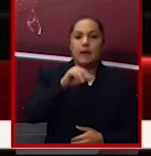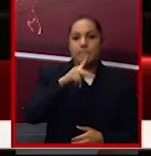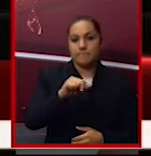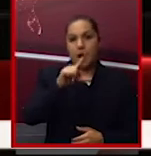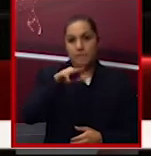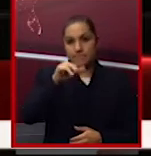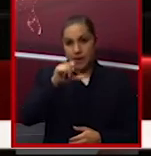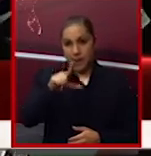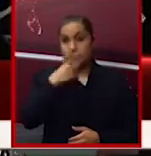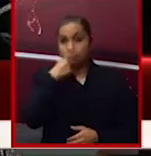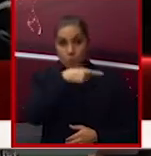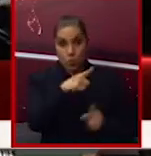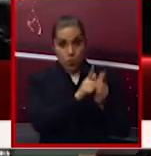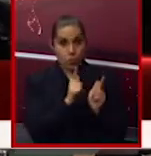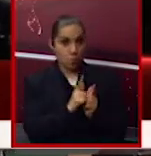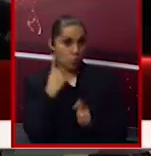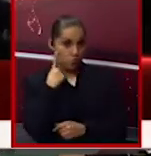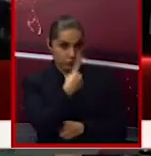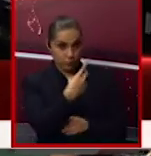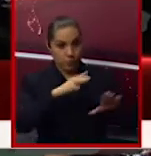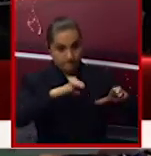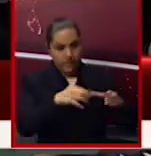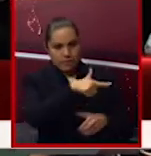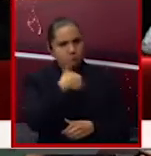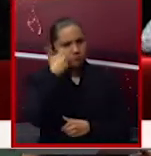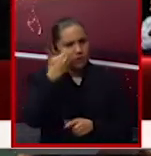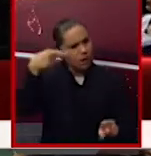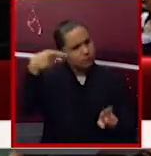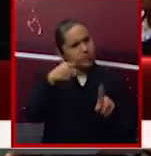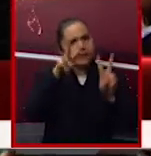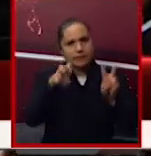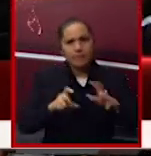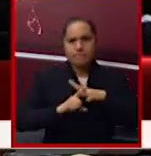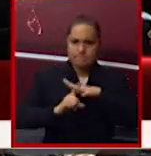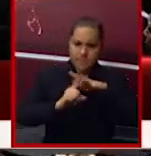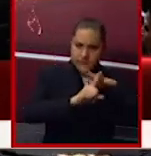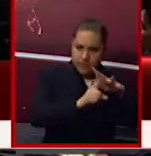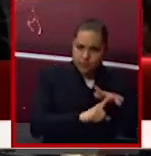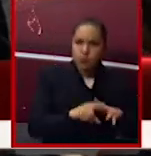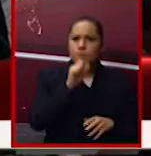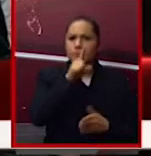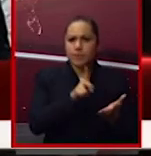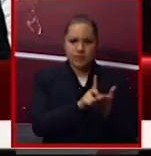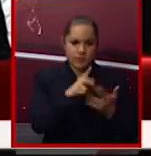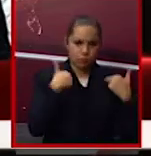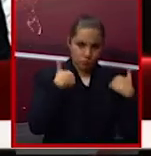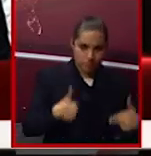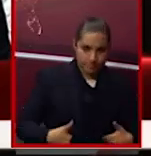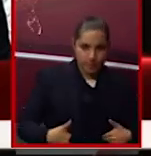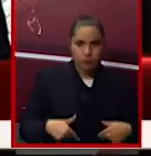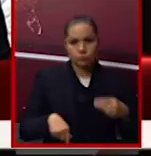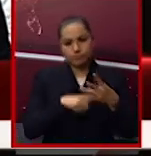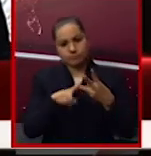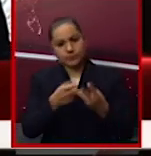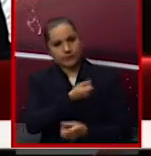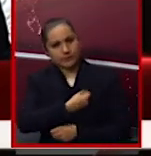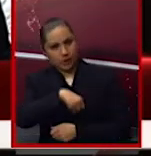afirmó que su grupo parlamentario se enfocará en abordar temas como la migración, los derechos humanos y la salud.